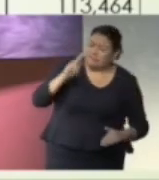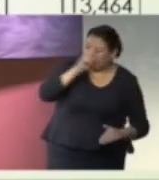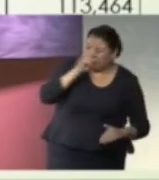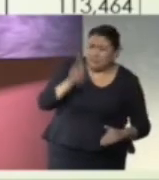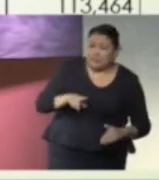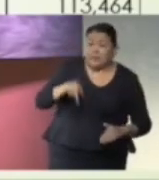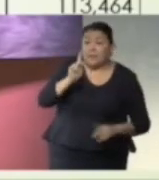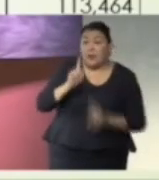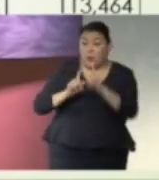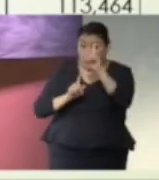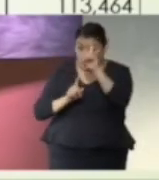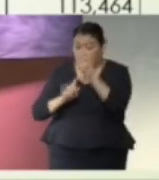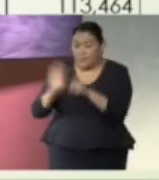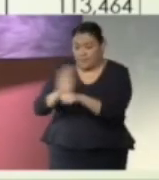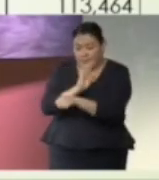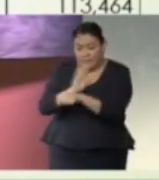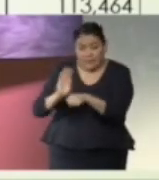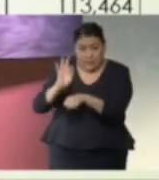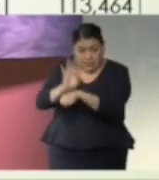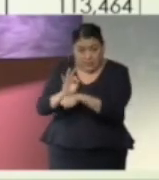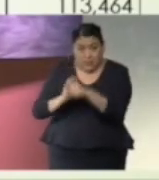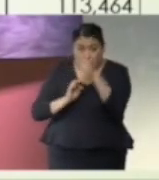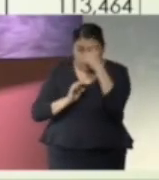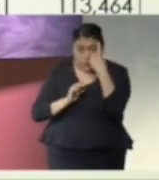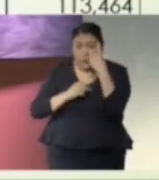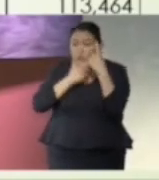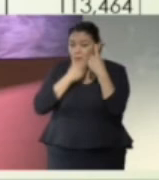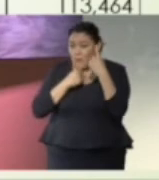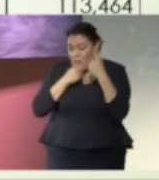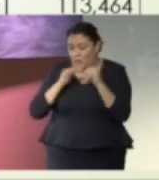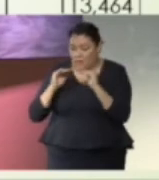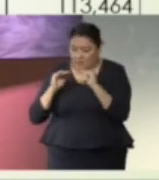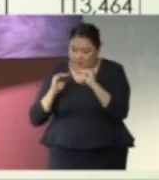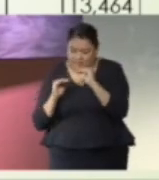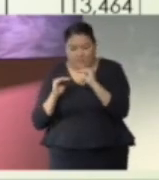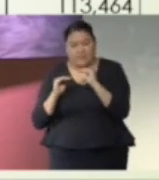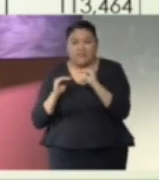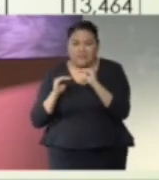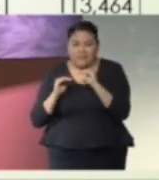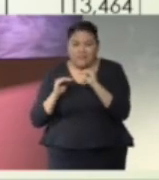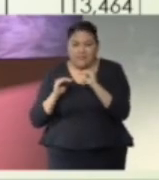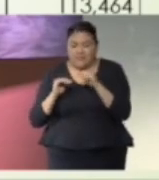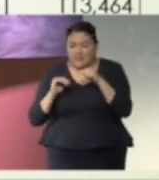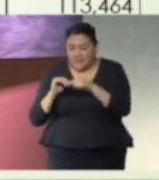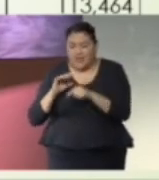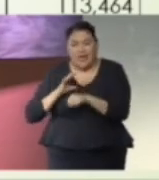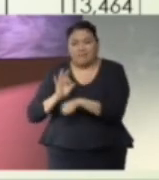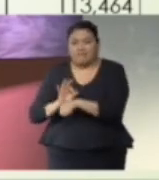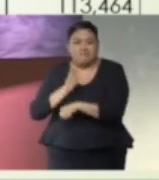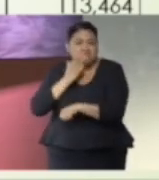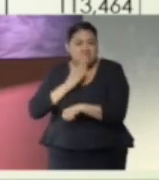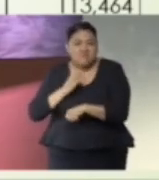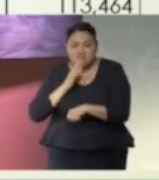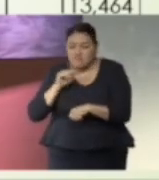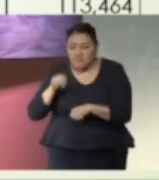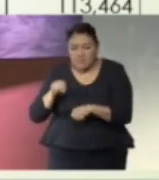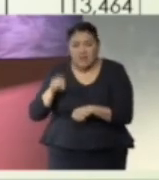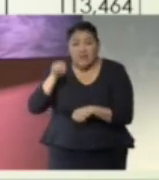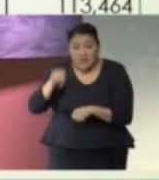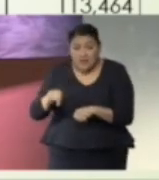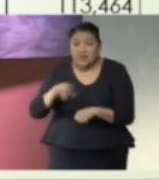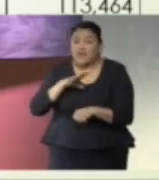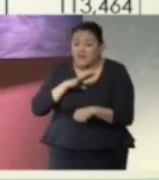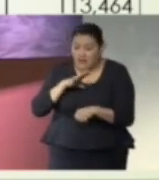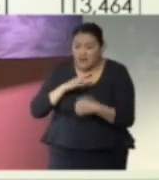este acceso a prestaciones, los hombres tampoco tienen estas prestaciones y están participando entonces de un